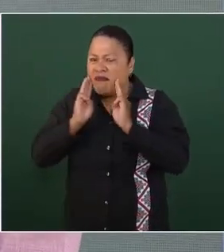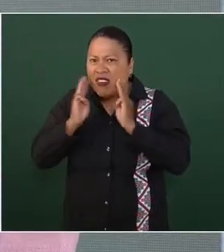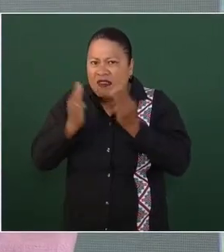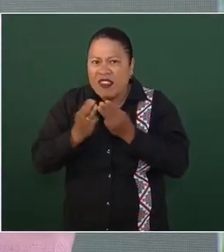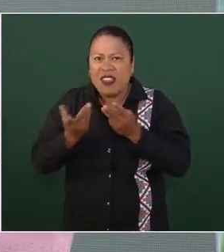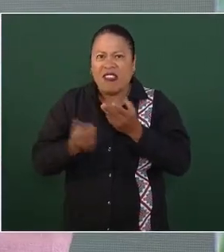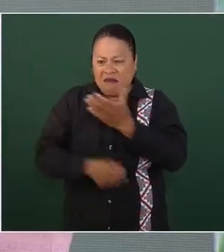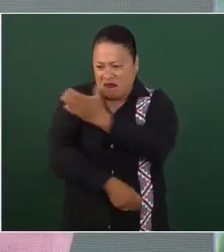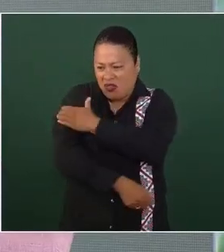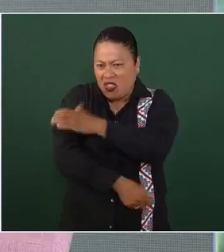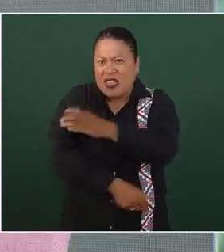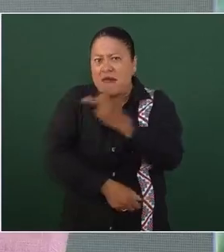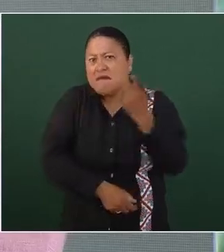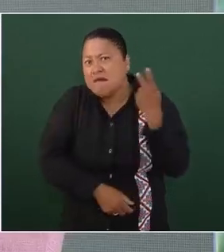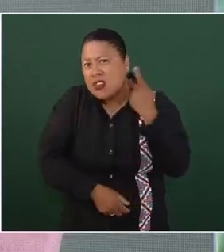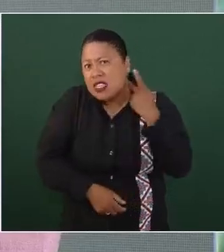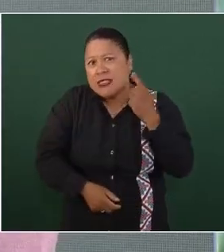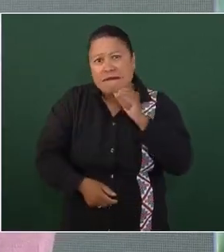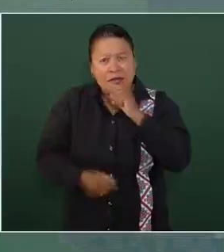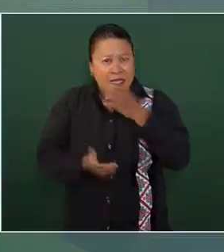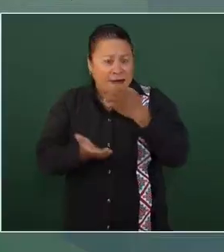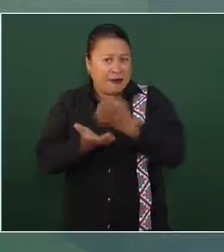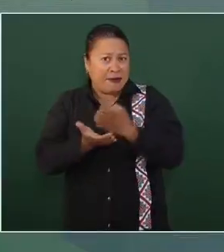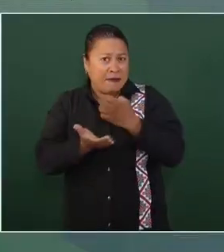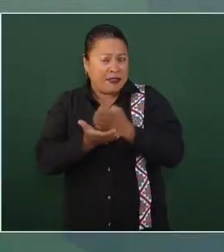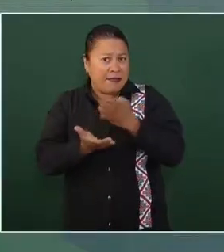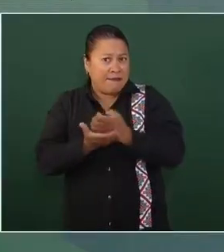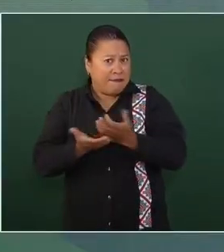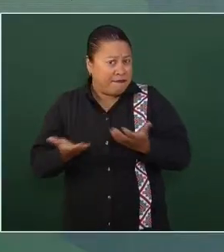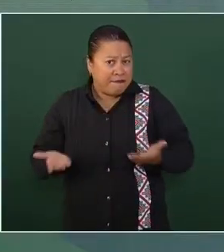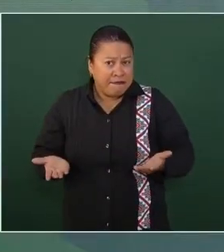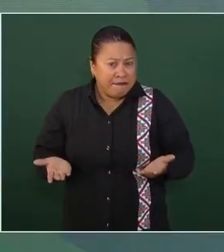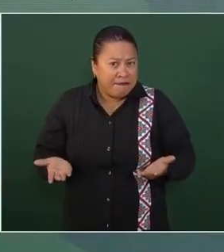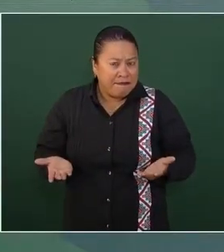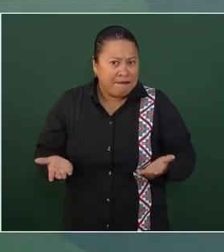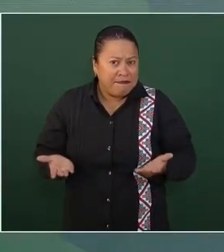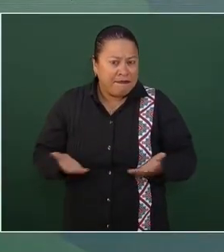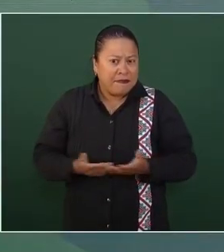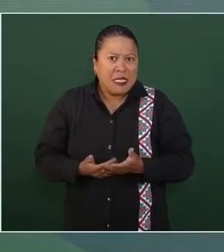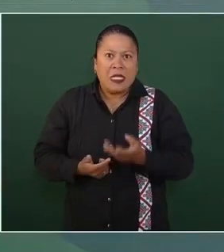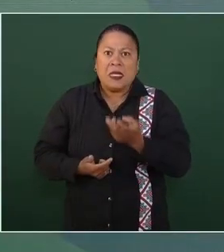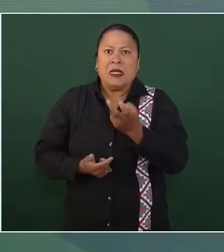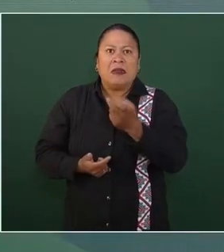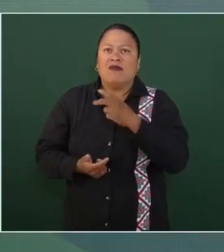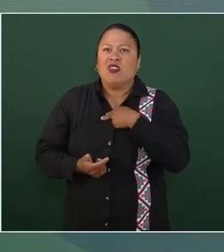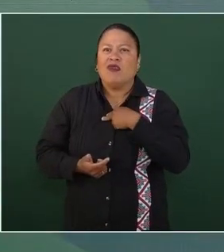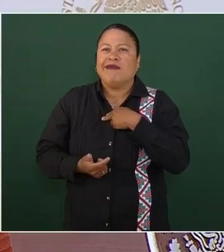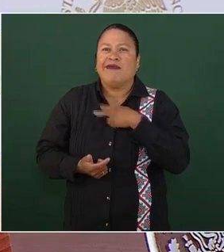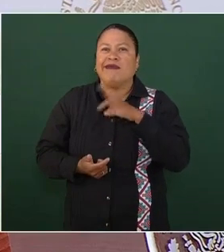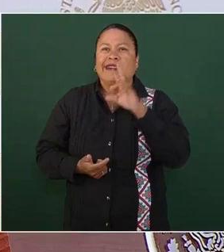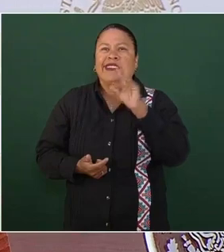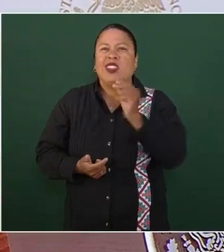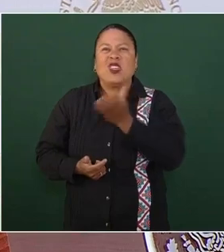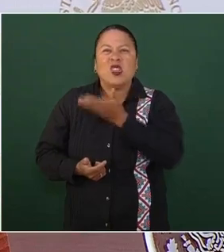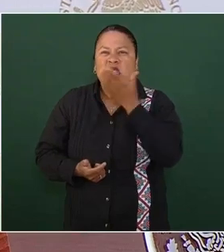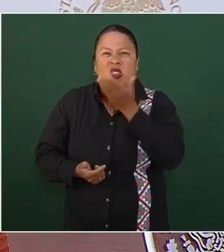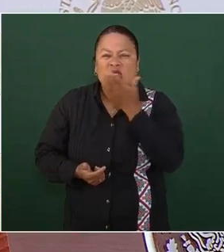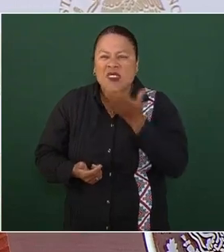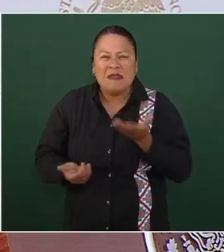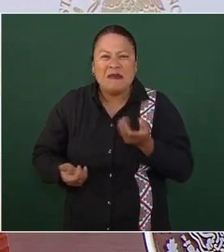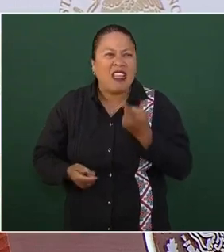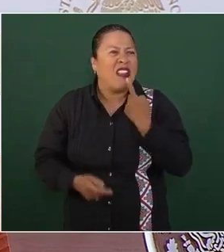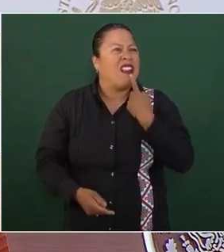entonces no estoy acostumbrado a denunciar a nadie